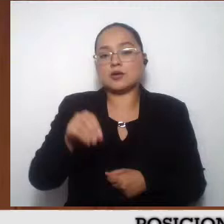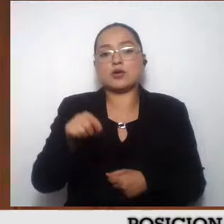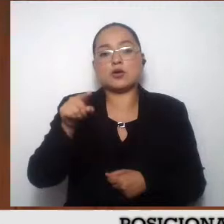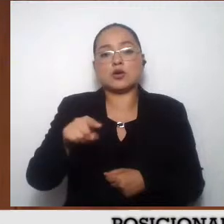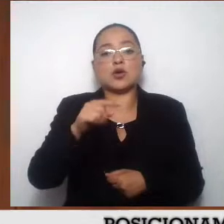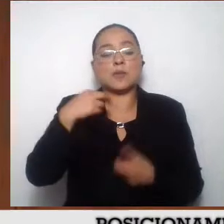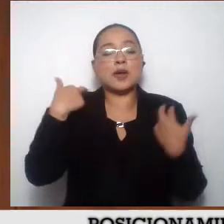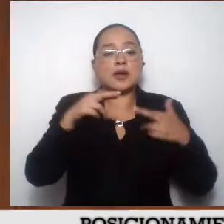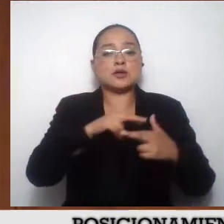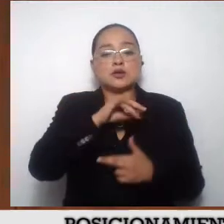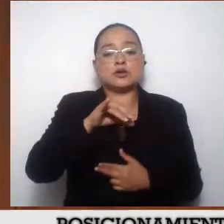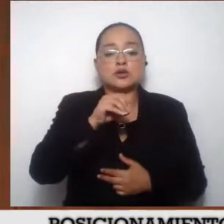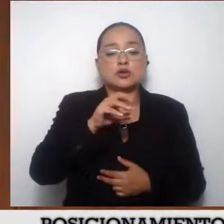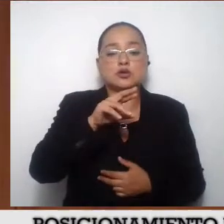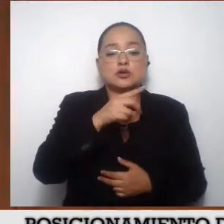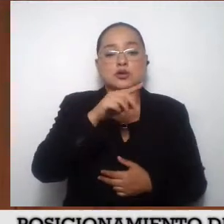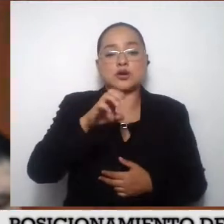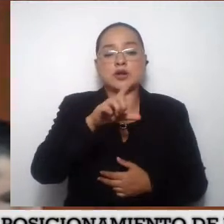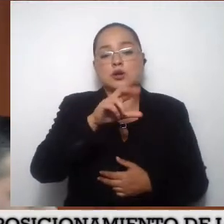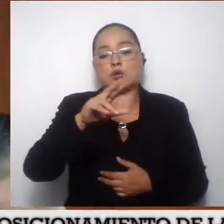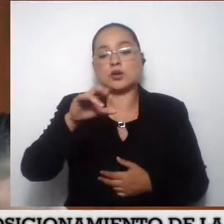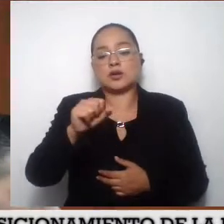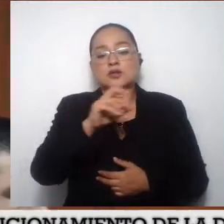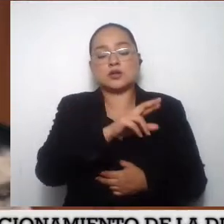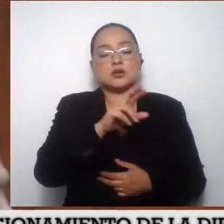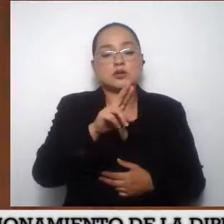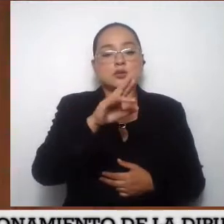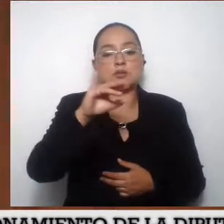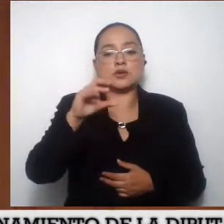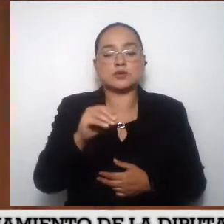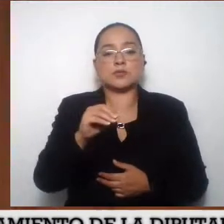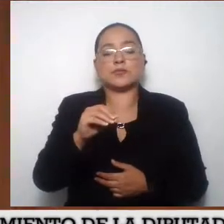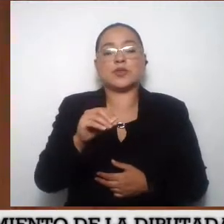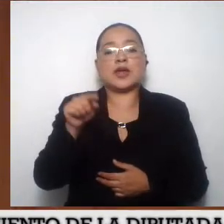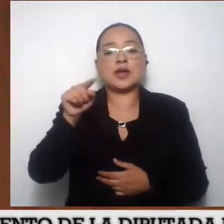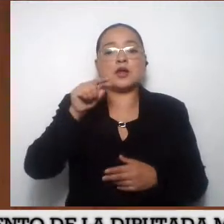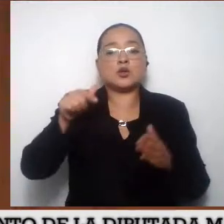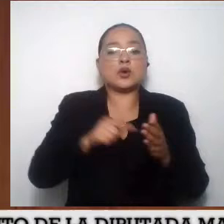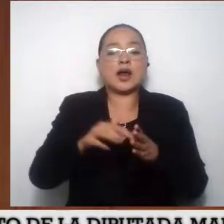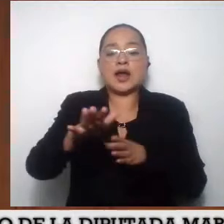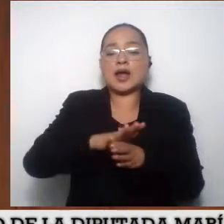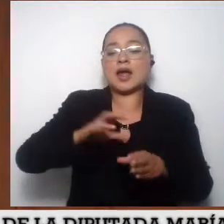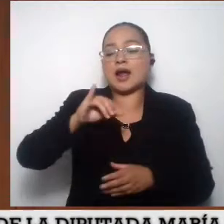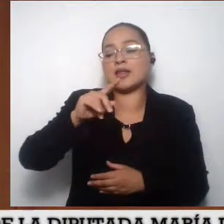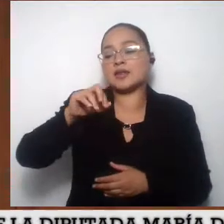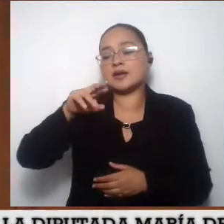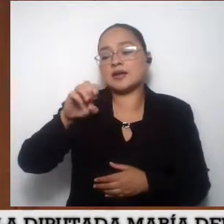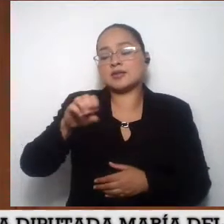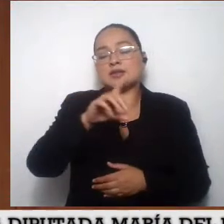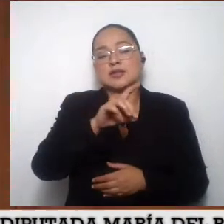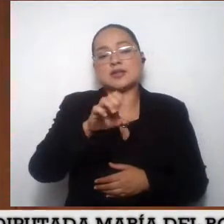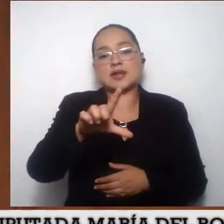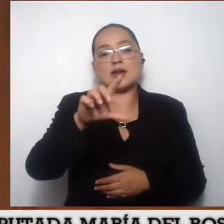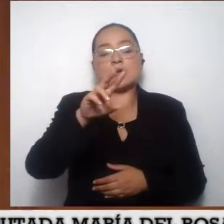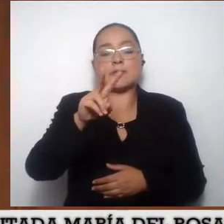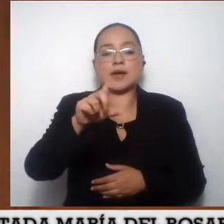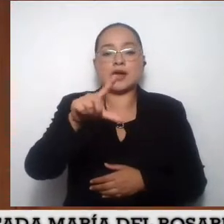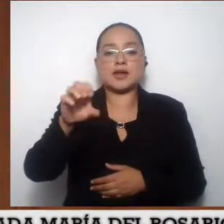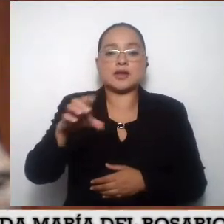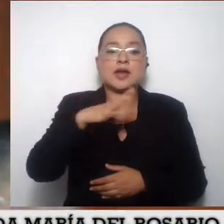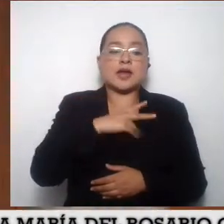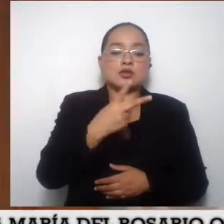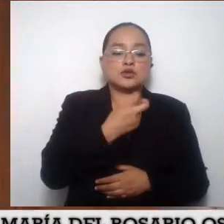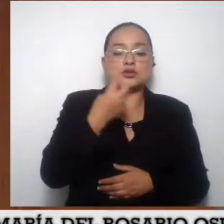Gastelum, ubicada en Colonia Jardines del Valle, cuenta con 213 alumnos y alumnas y